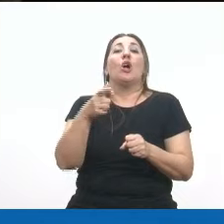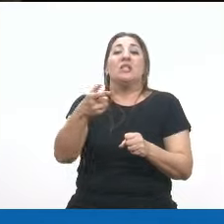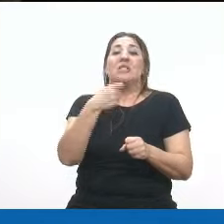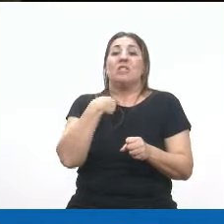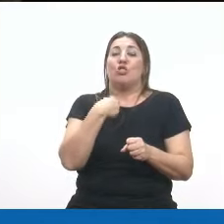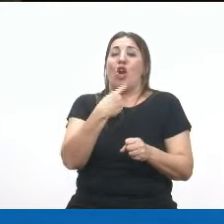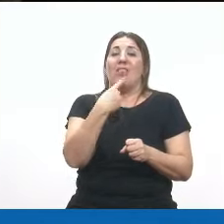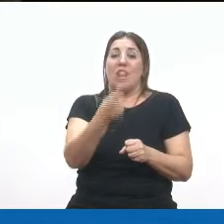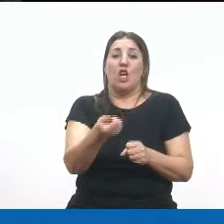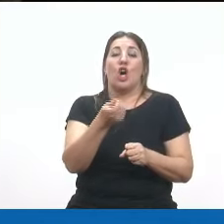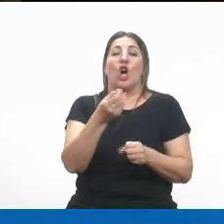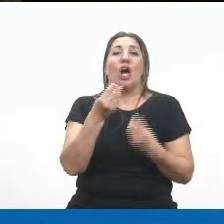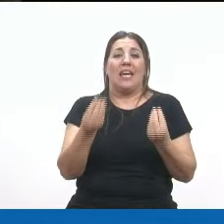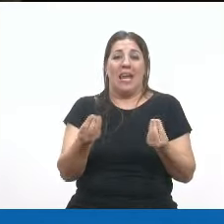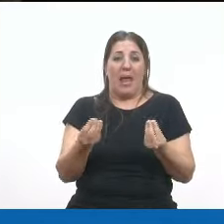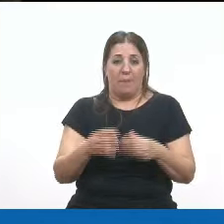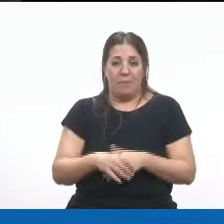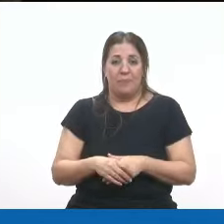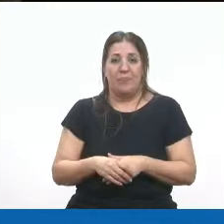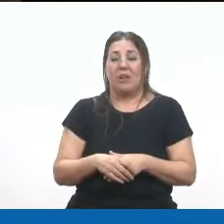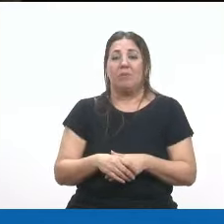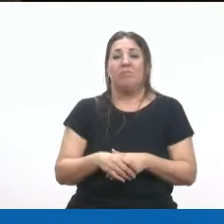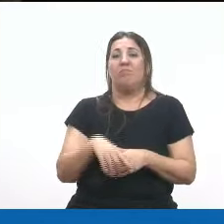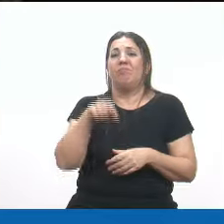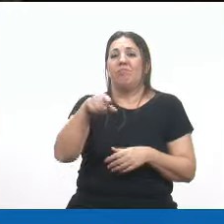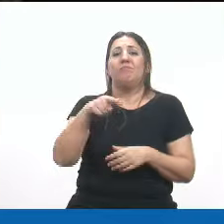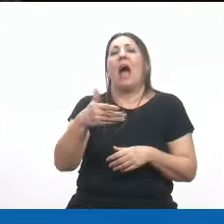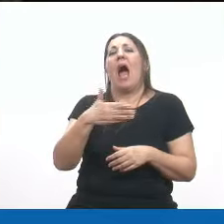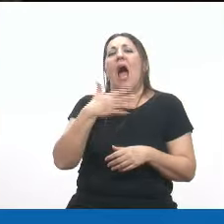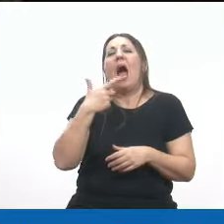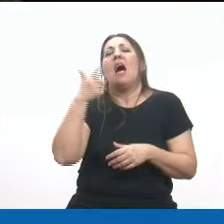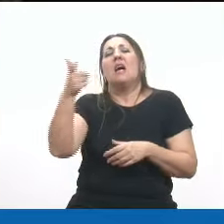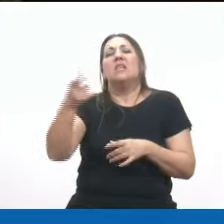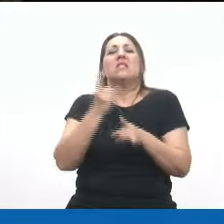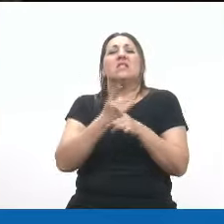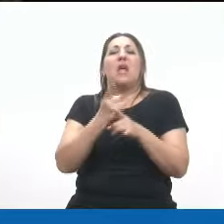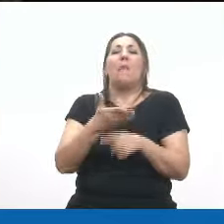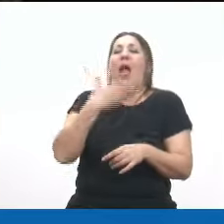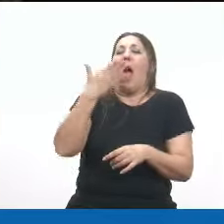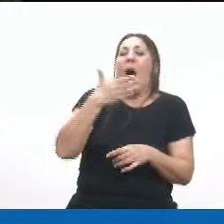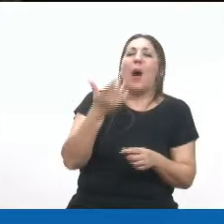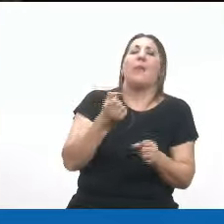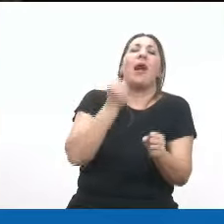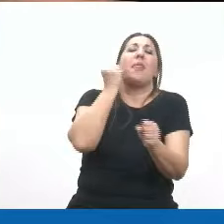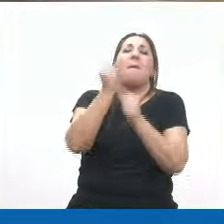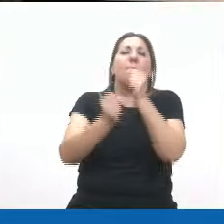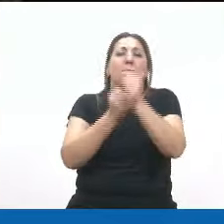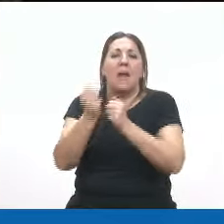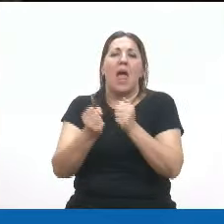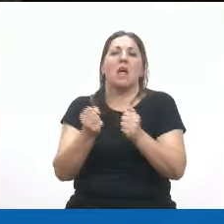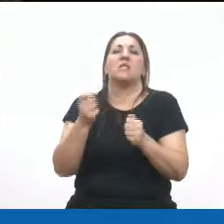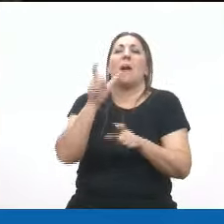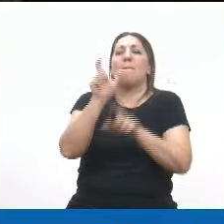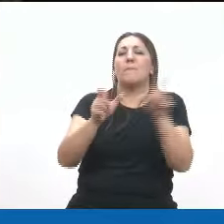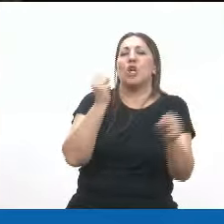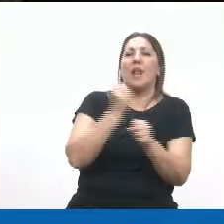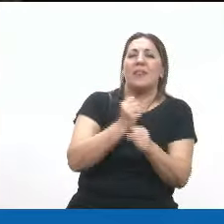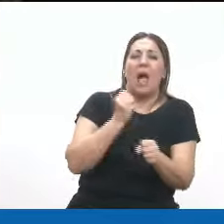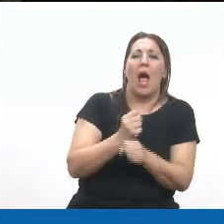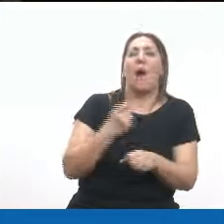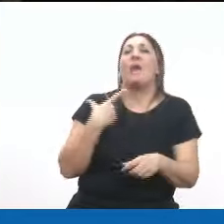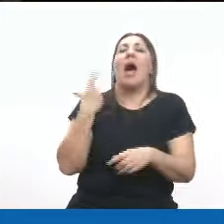se se se llenan la boca hablando de pymes de laburantes del interior de que somos los representantes